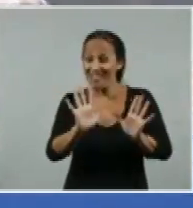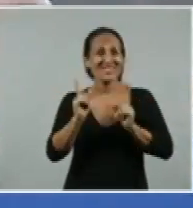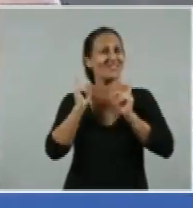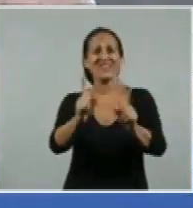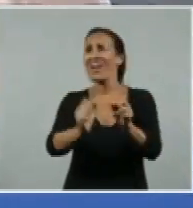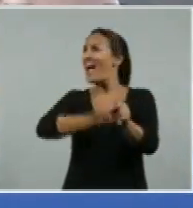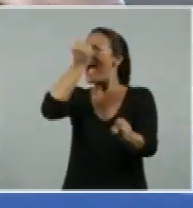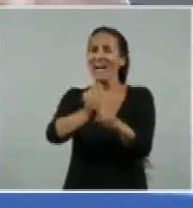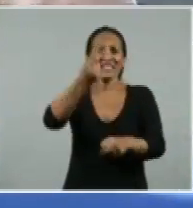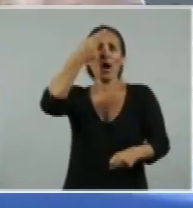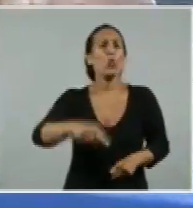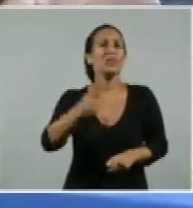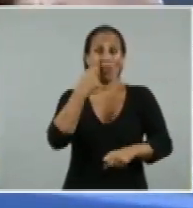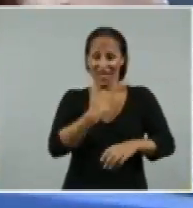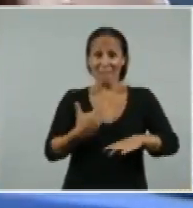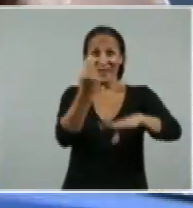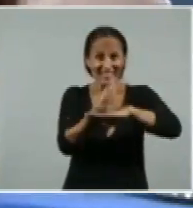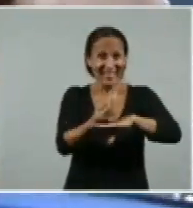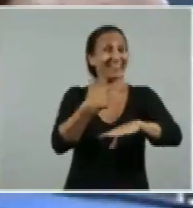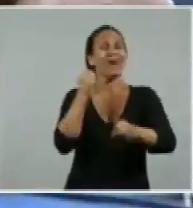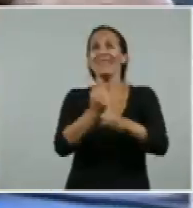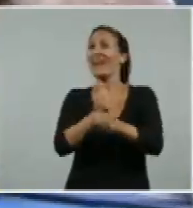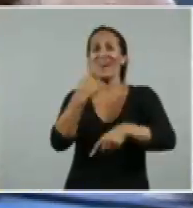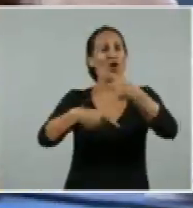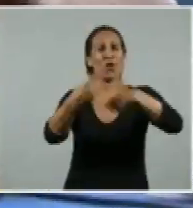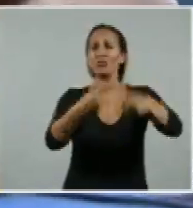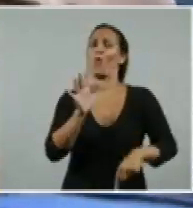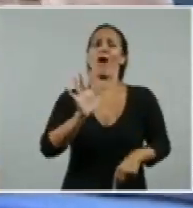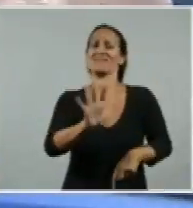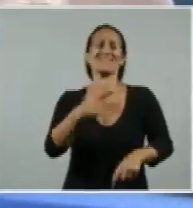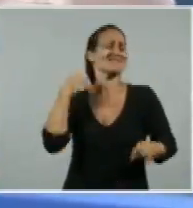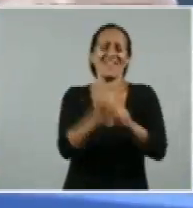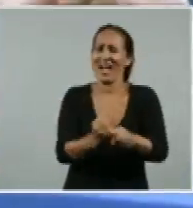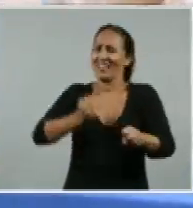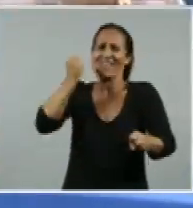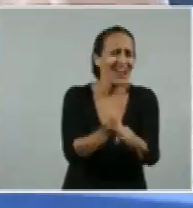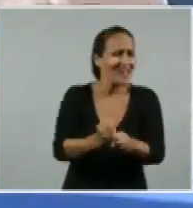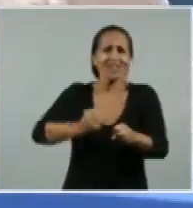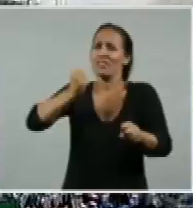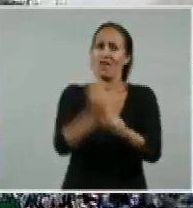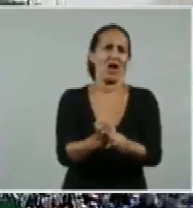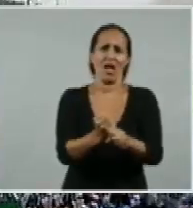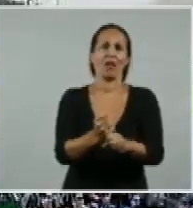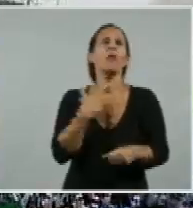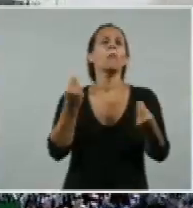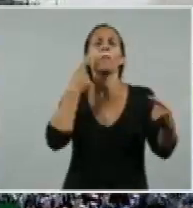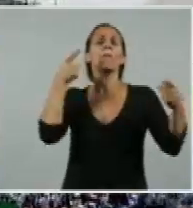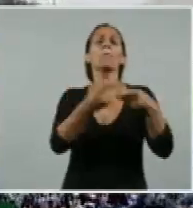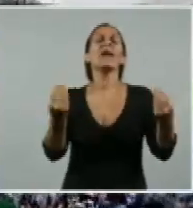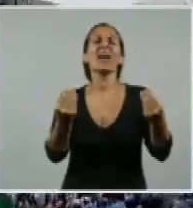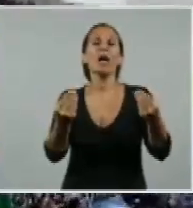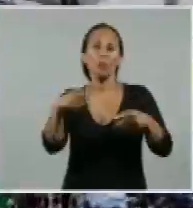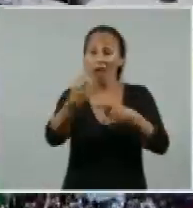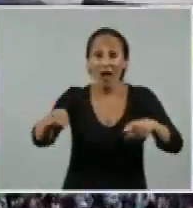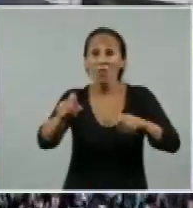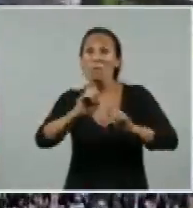sea presidenta. Trabajar, trabajar y trabajar para cambiar y seguir cambiando,